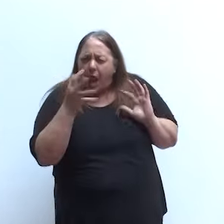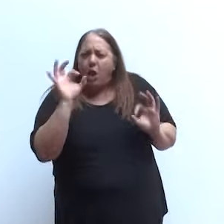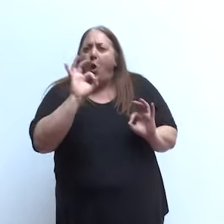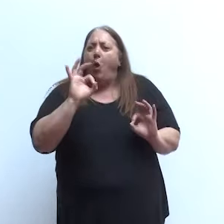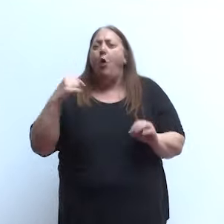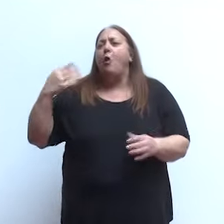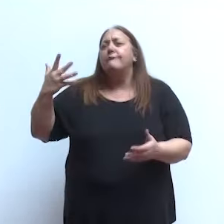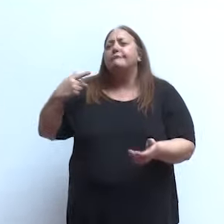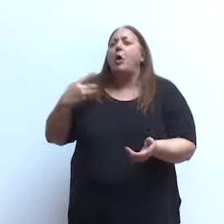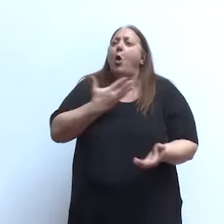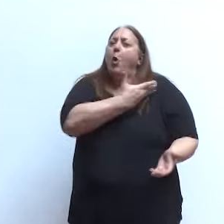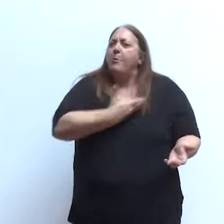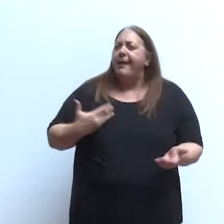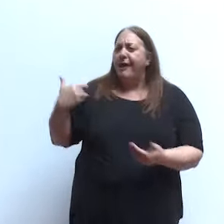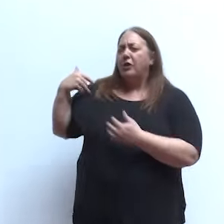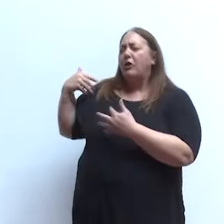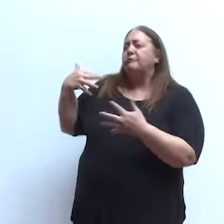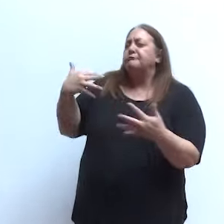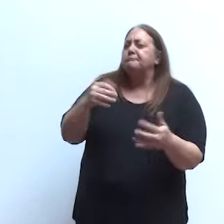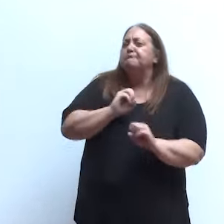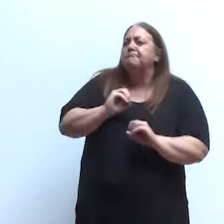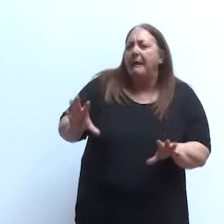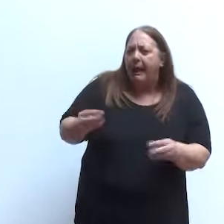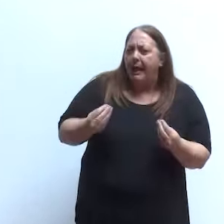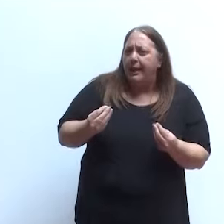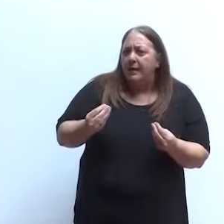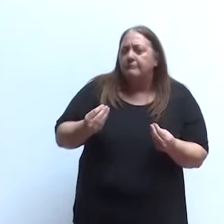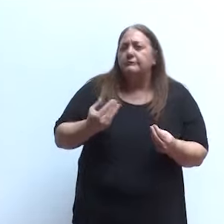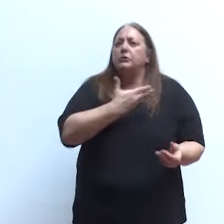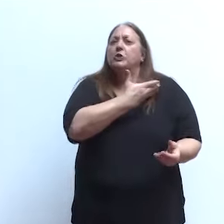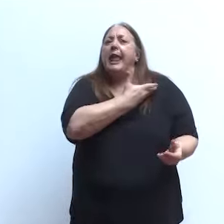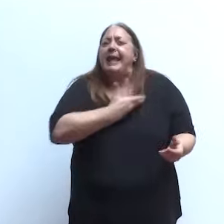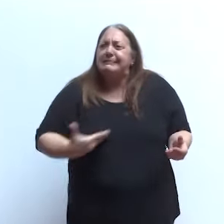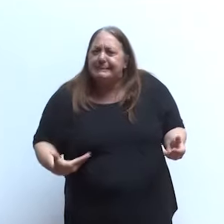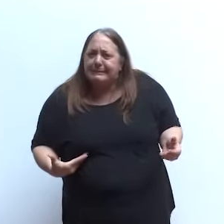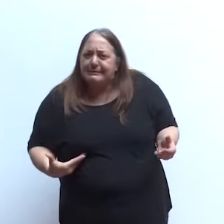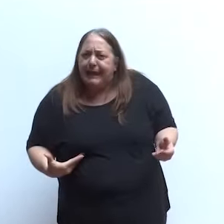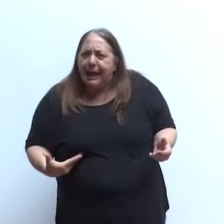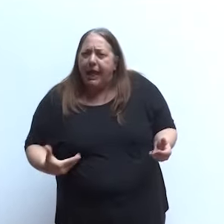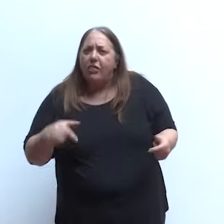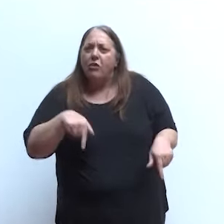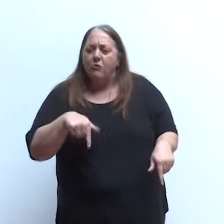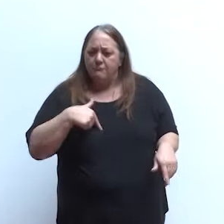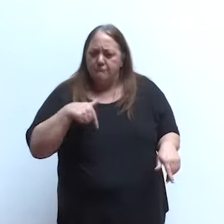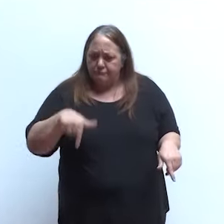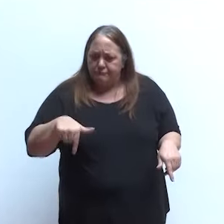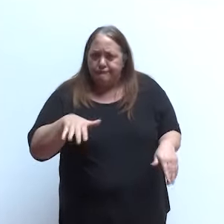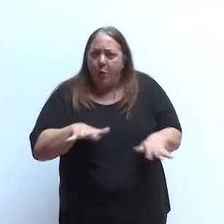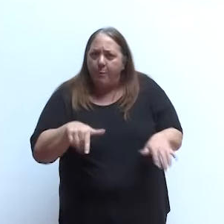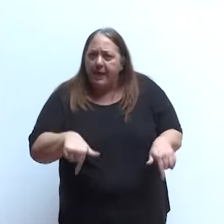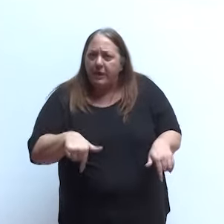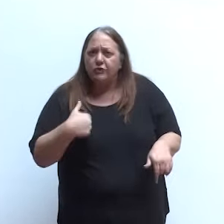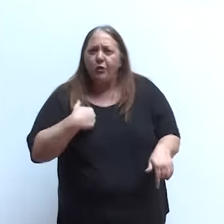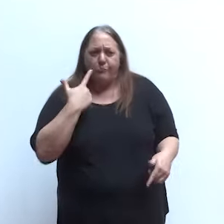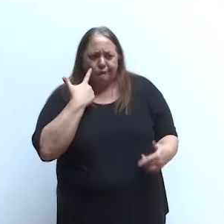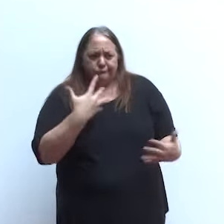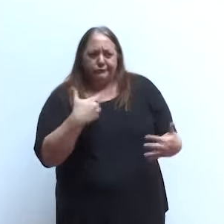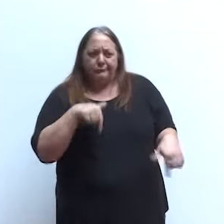anteriores fue mi ley o las limitaciones que tiene el estado actual tal como lo conocemos